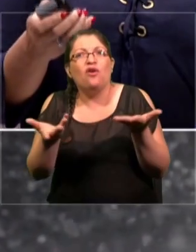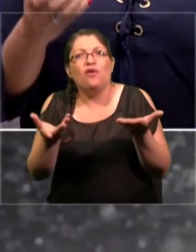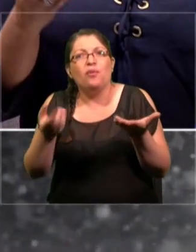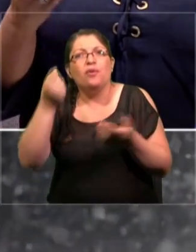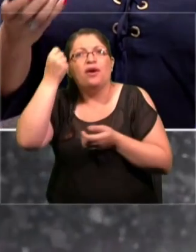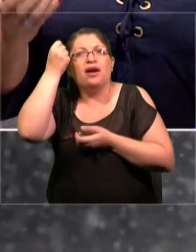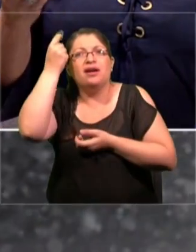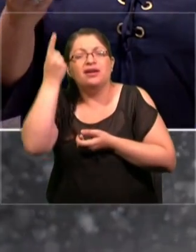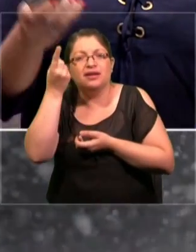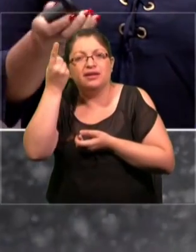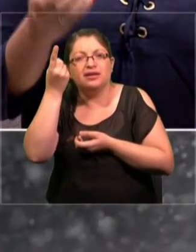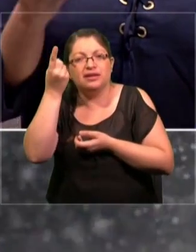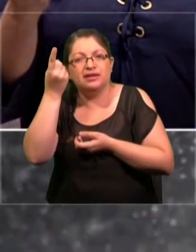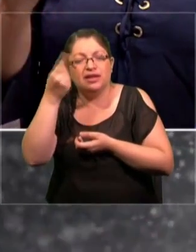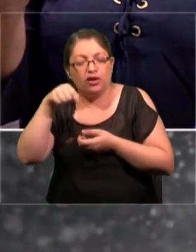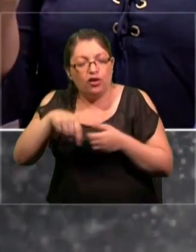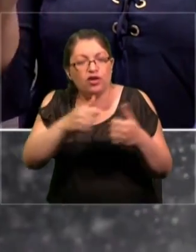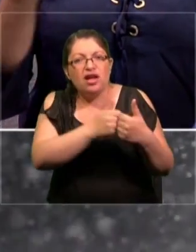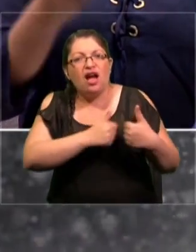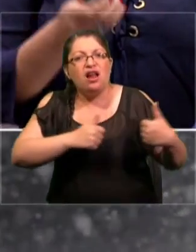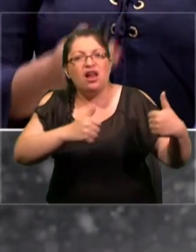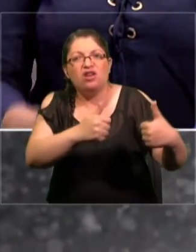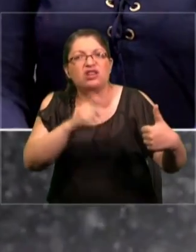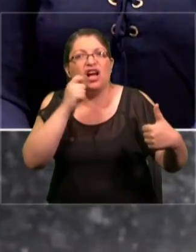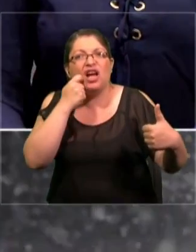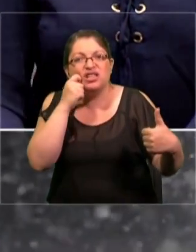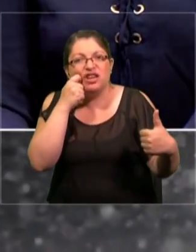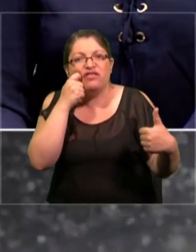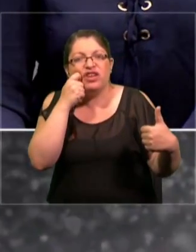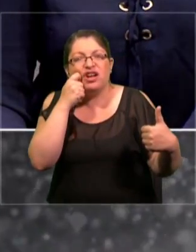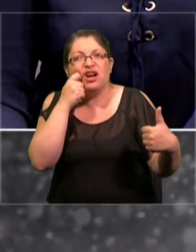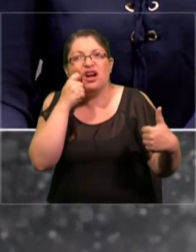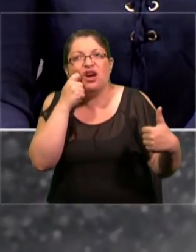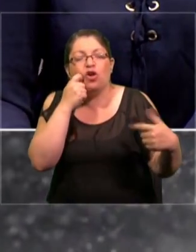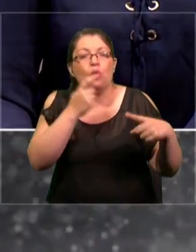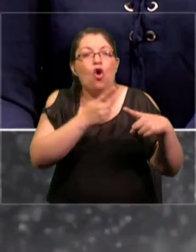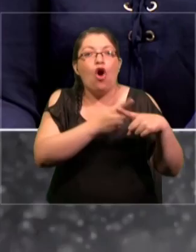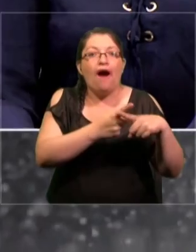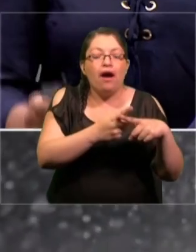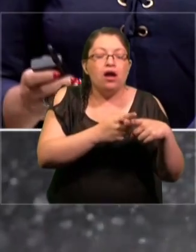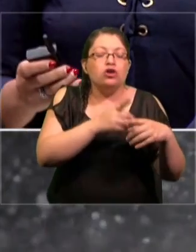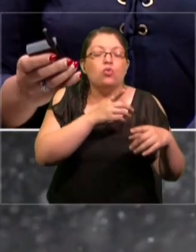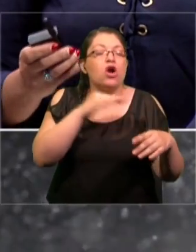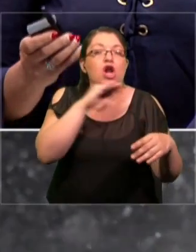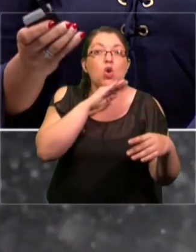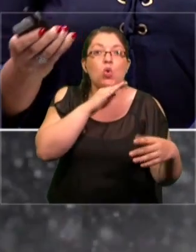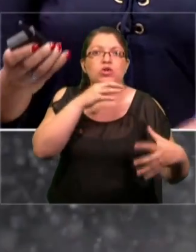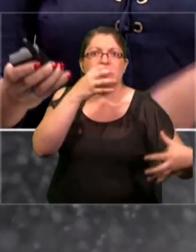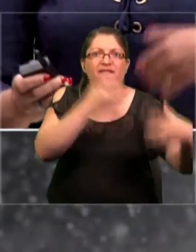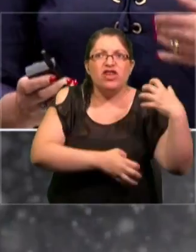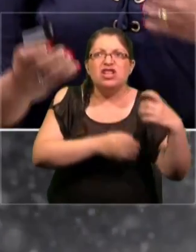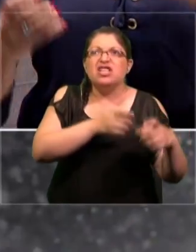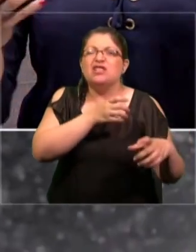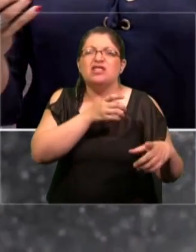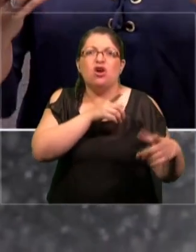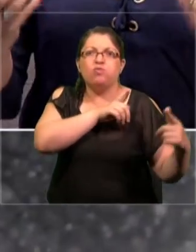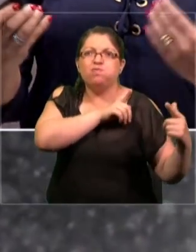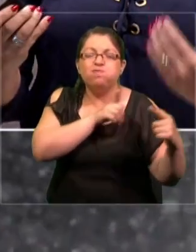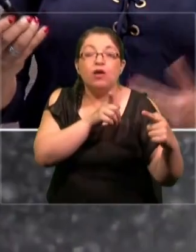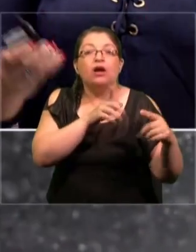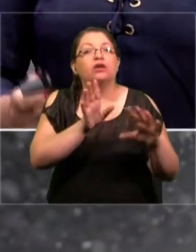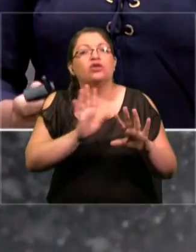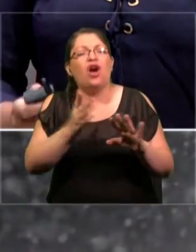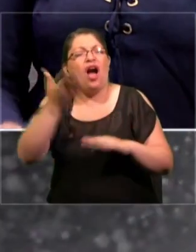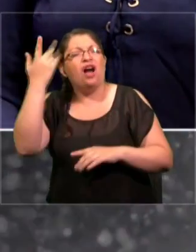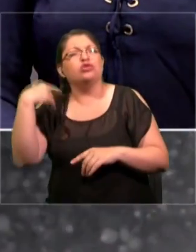entender que hoy día la autoridad no se define por la amenaza o el uso de la violencia, que es como